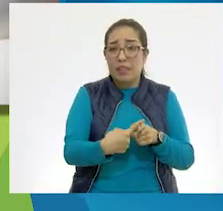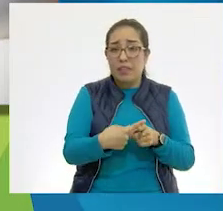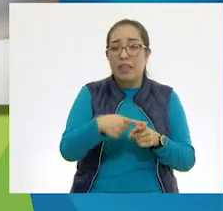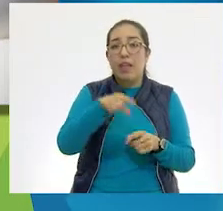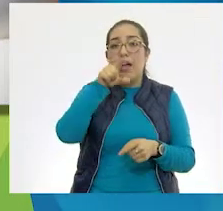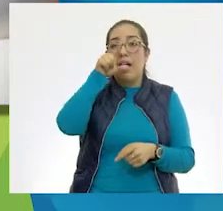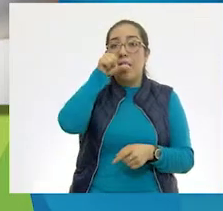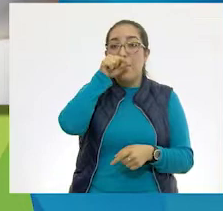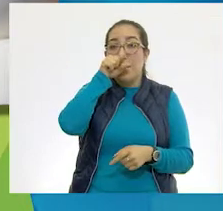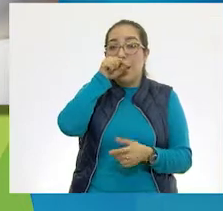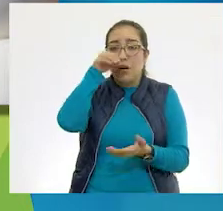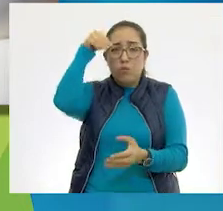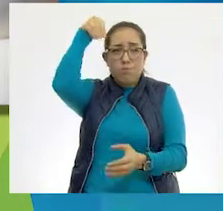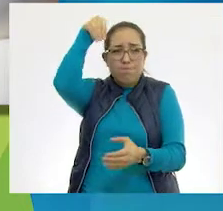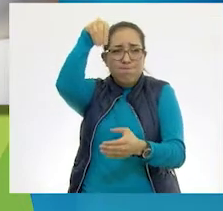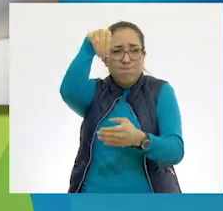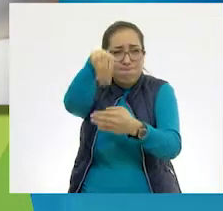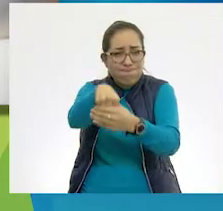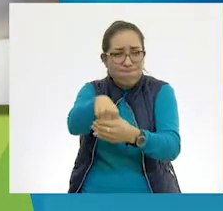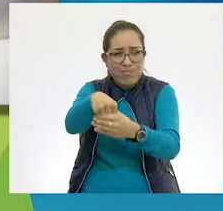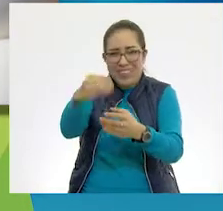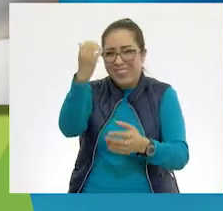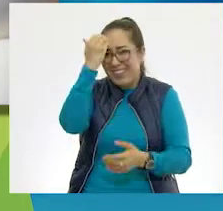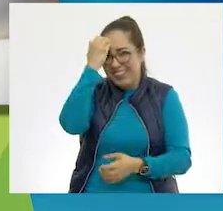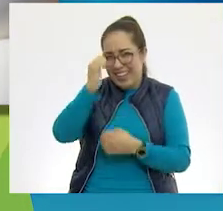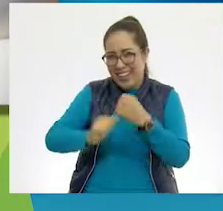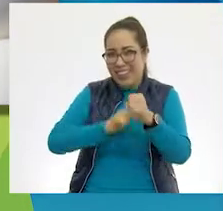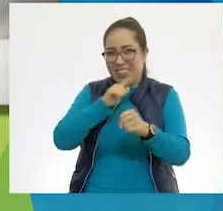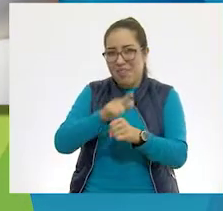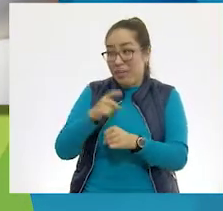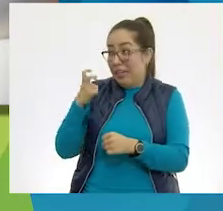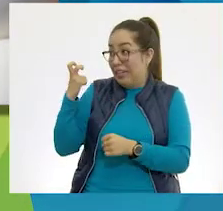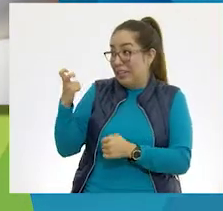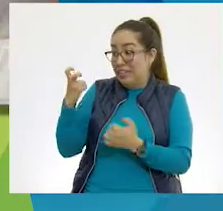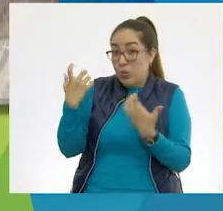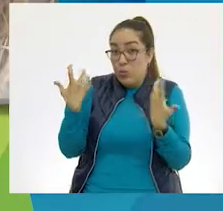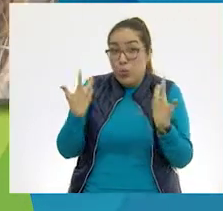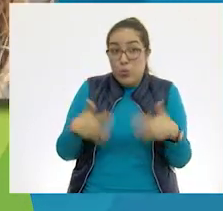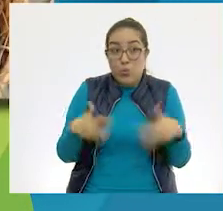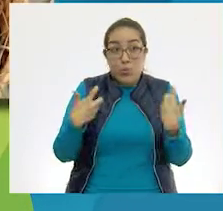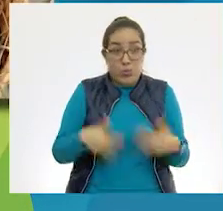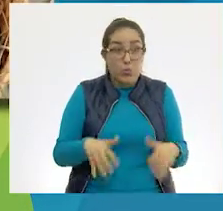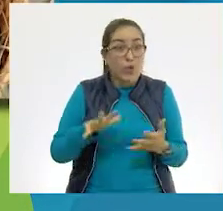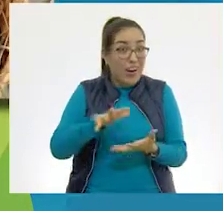mira. que es como el que estamos viendo aquí, que es... Oh.